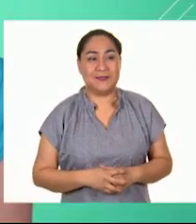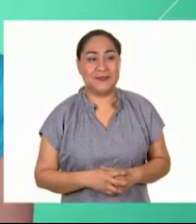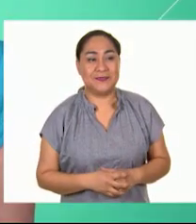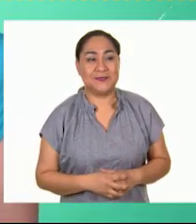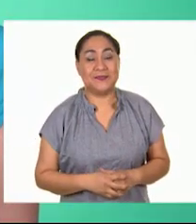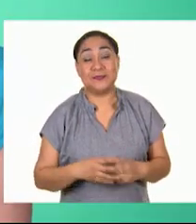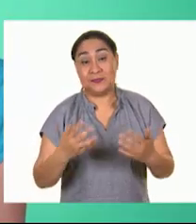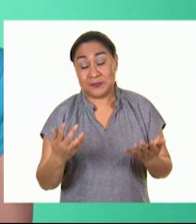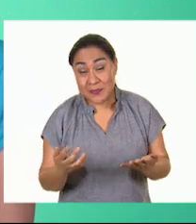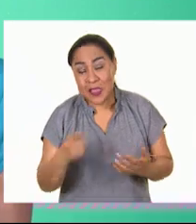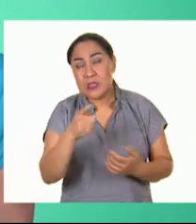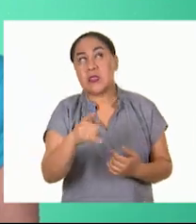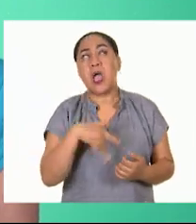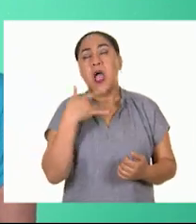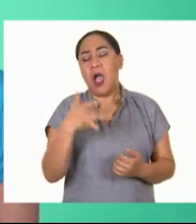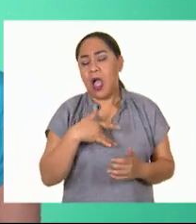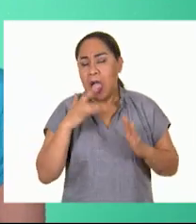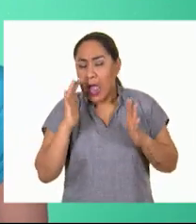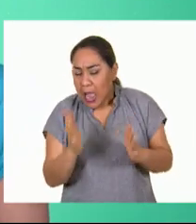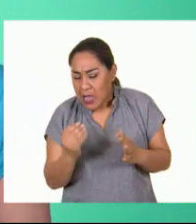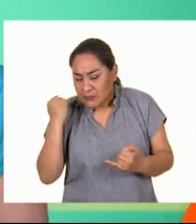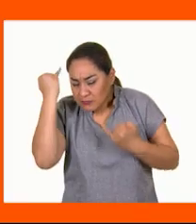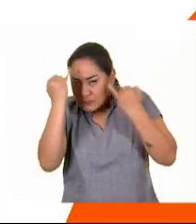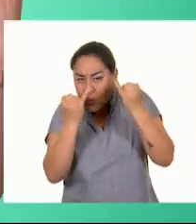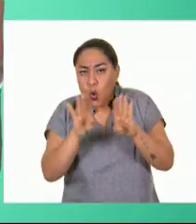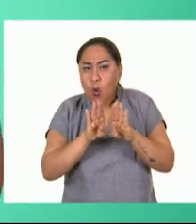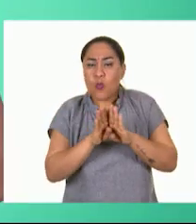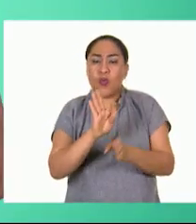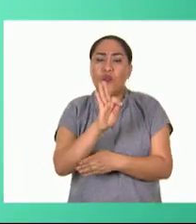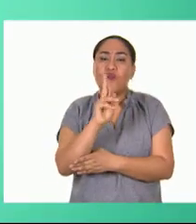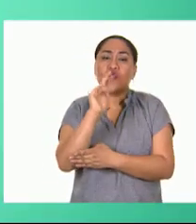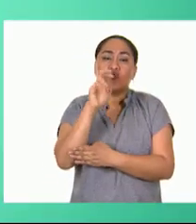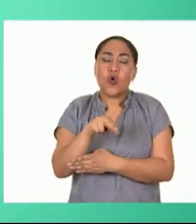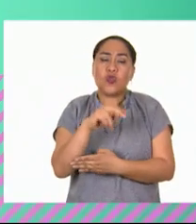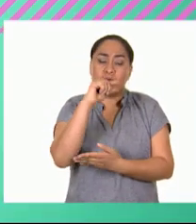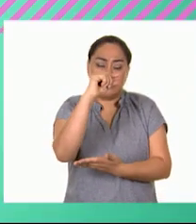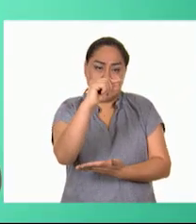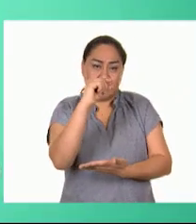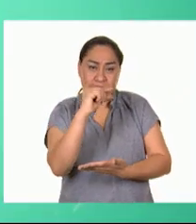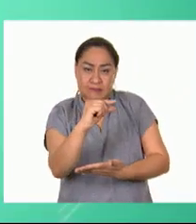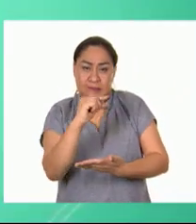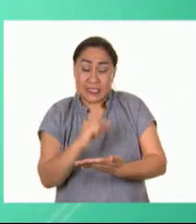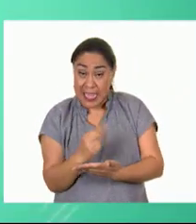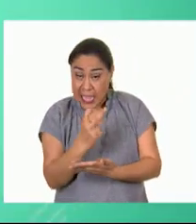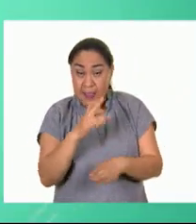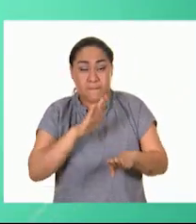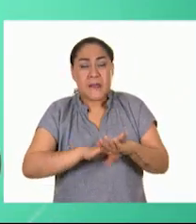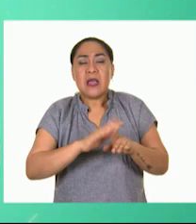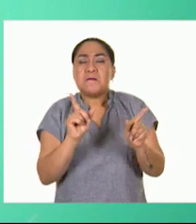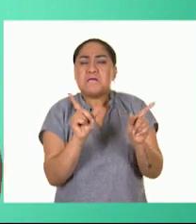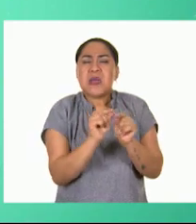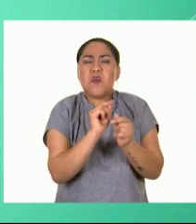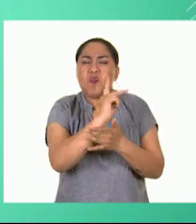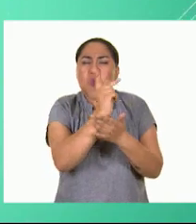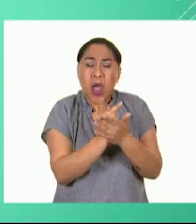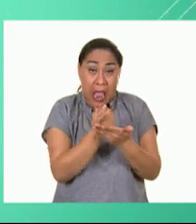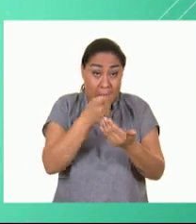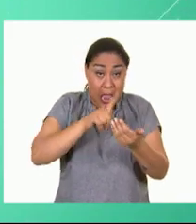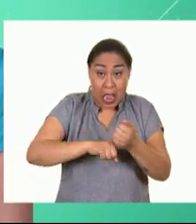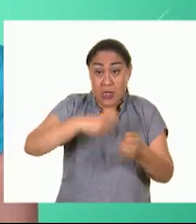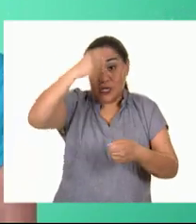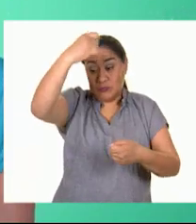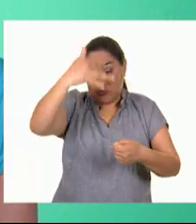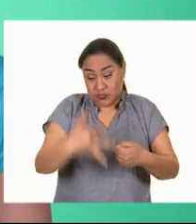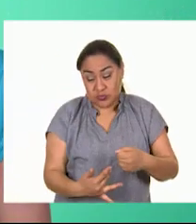Es decir, estás intentando crear funciones. Recuerden que las funciones son pequeños programas dentro de uno